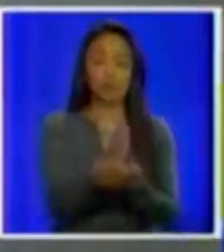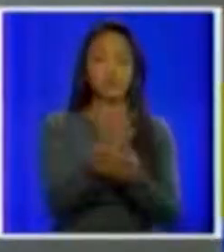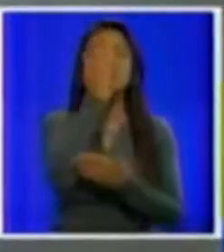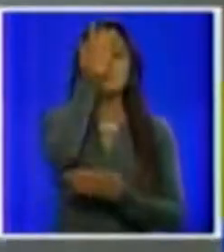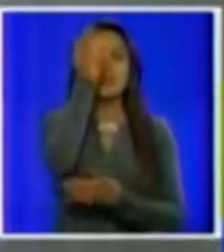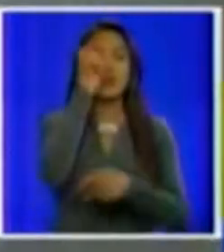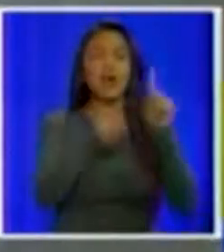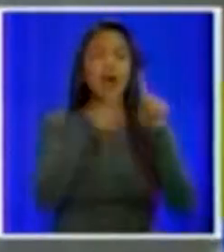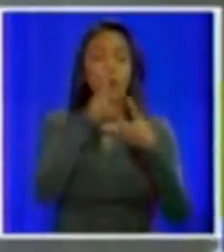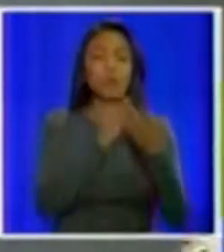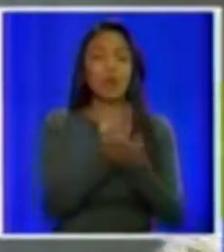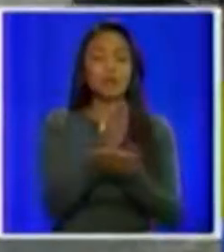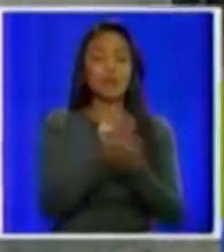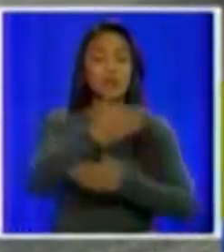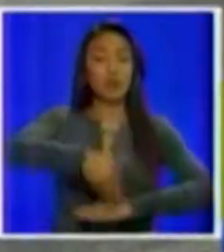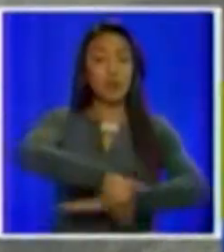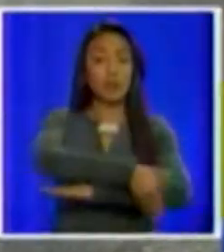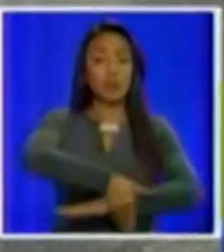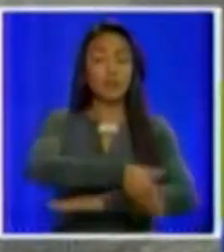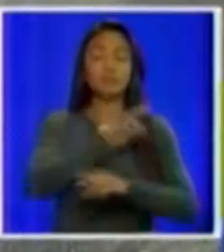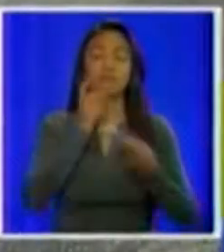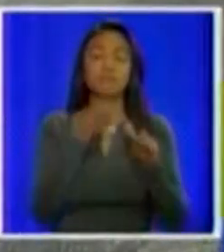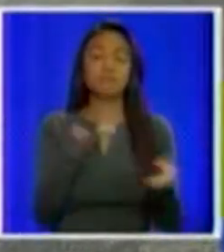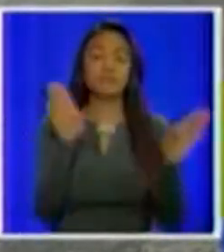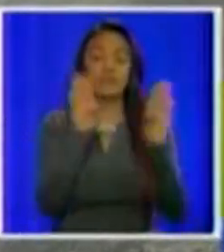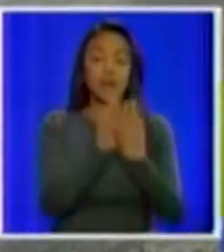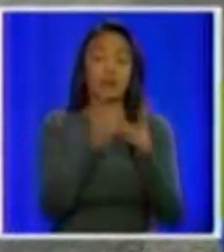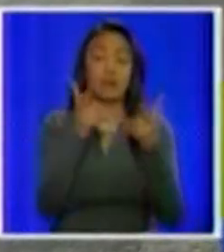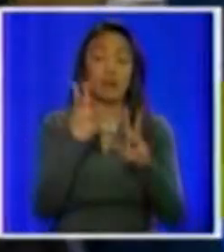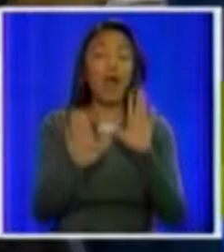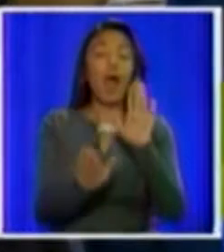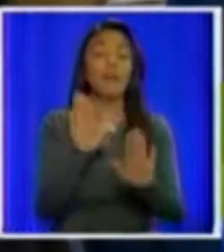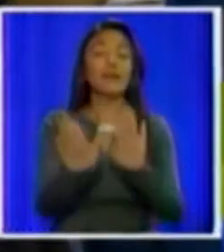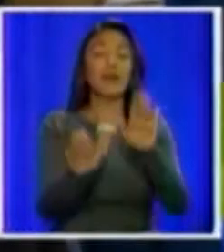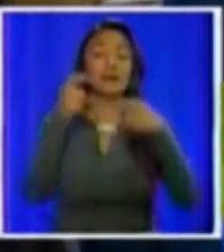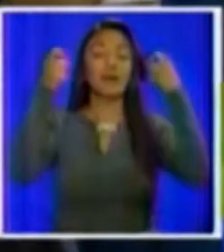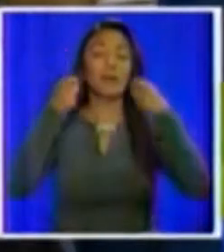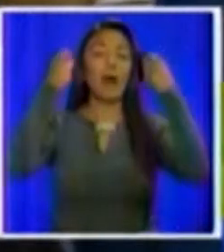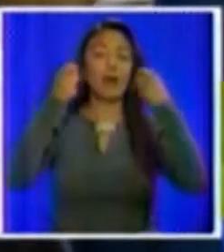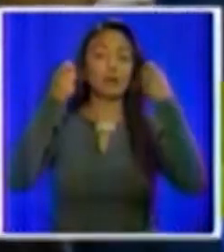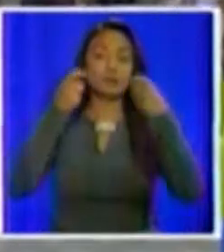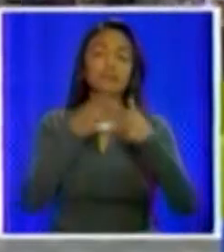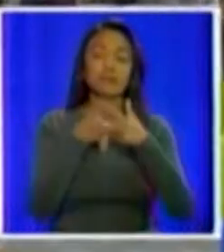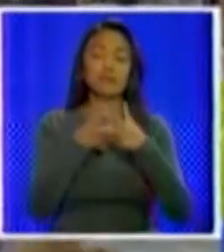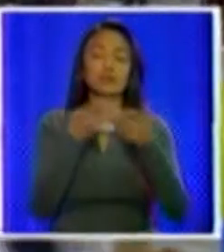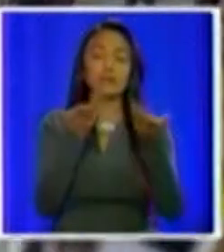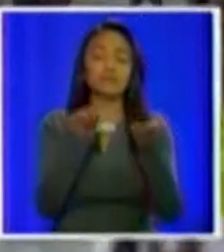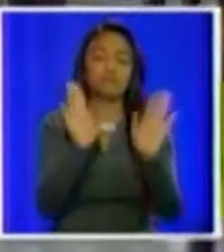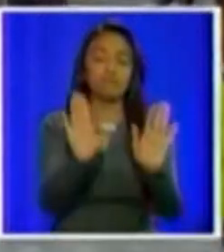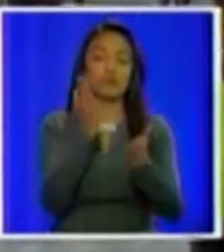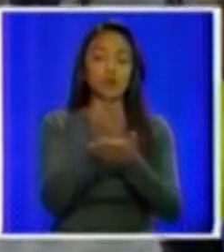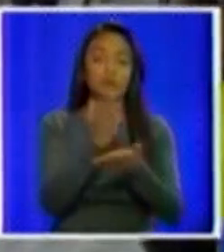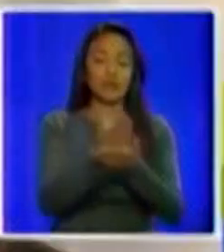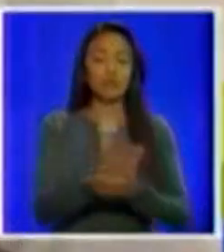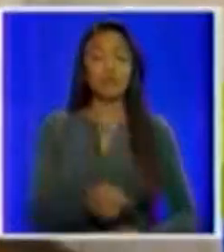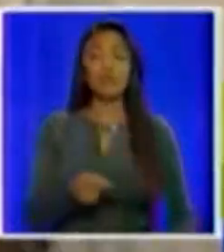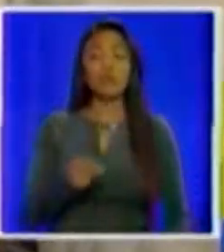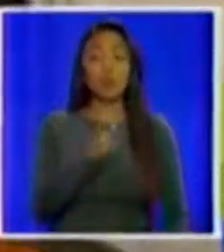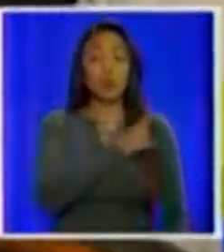varias vías de la sierra permanecen cerradas y existe también amenaza de paralizaciones. Varias universidades de